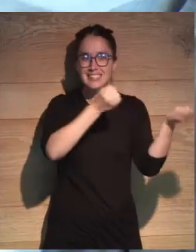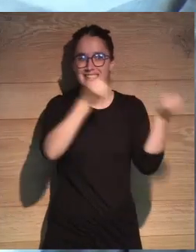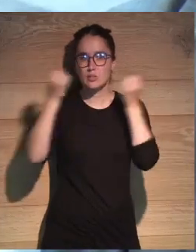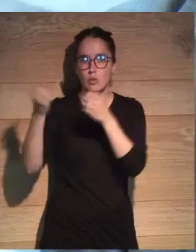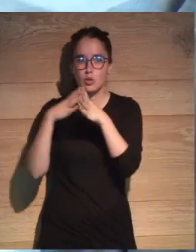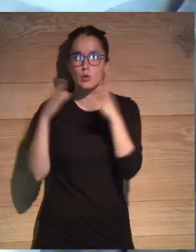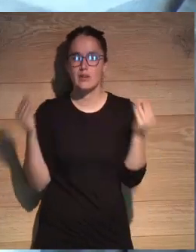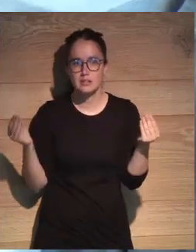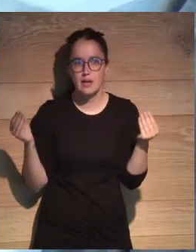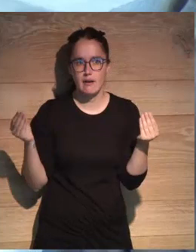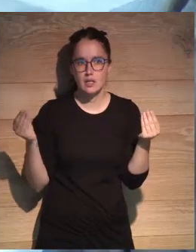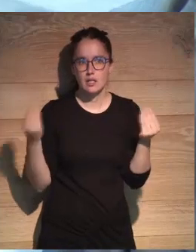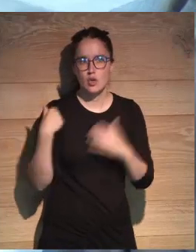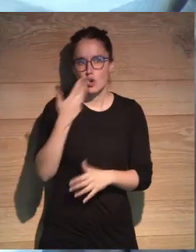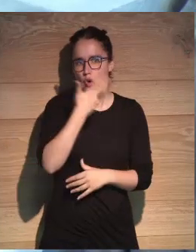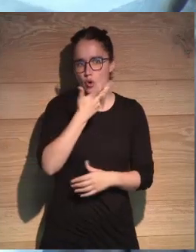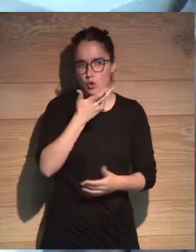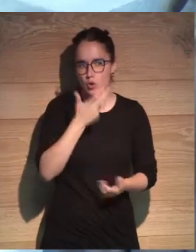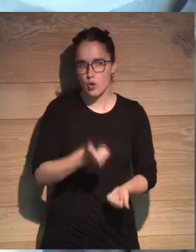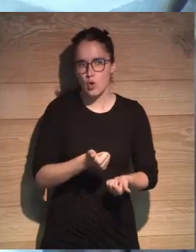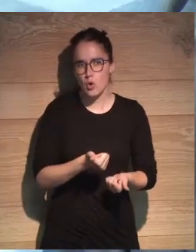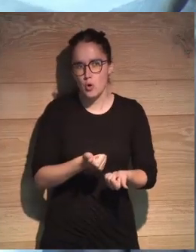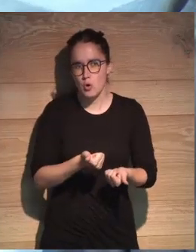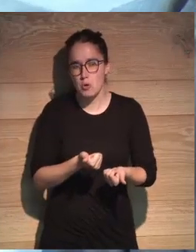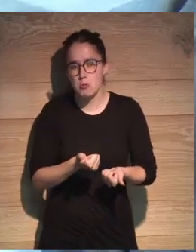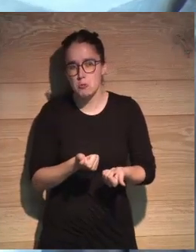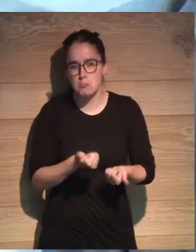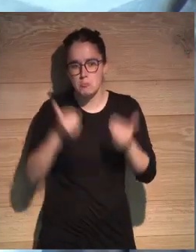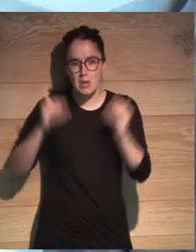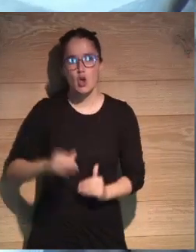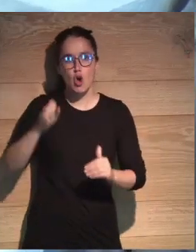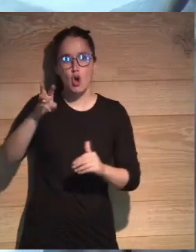instituciones universitarias, desconozco más si las OPIs están en la misma línea, seguro que sí,